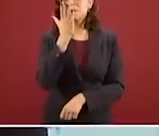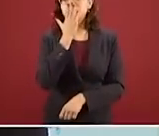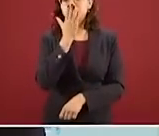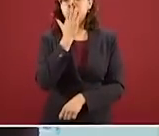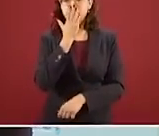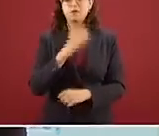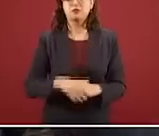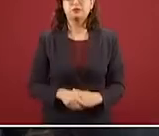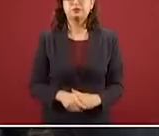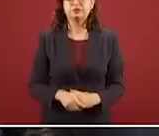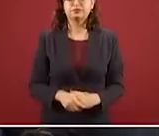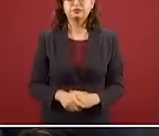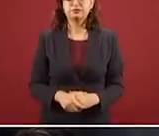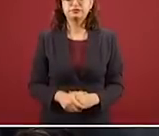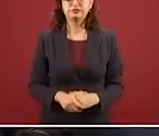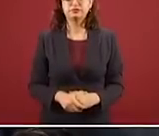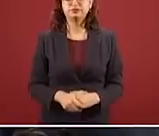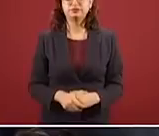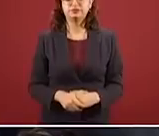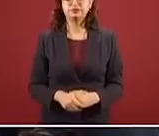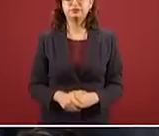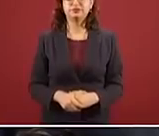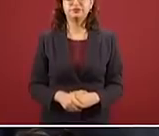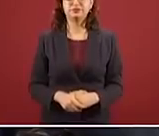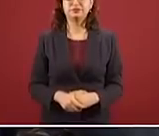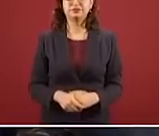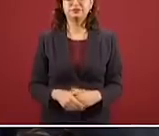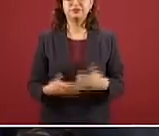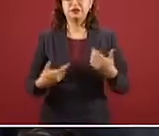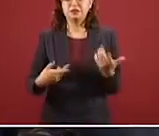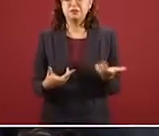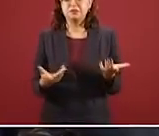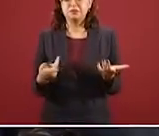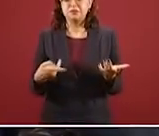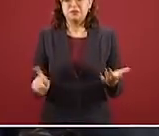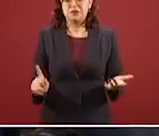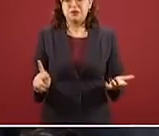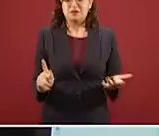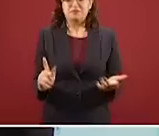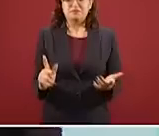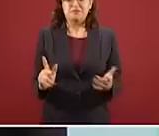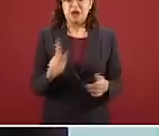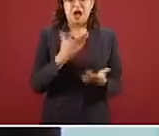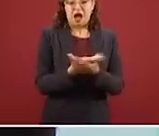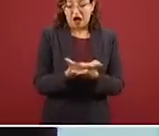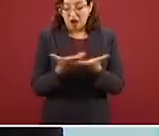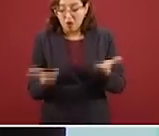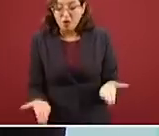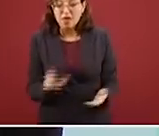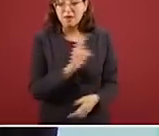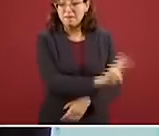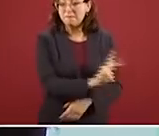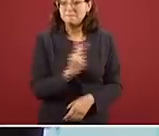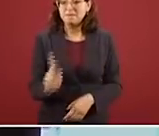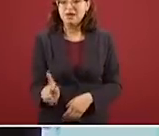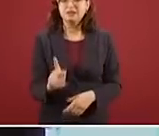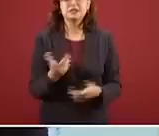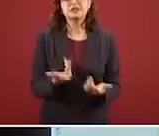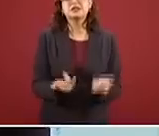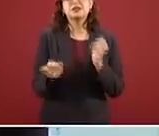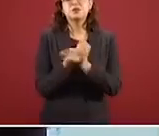Pero bueno, esto era una fiebre que empezó con